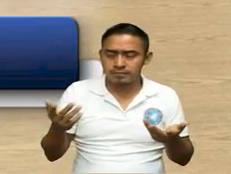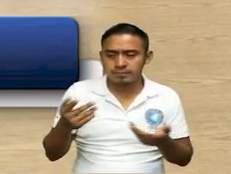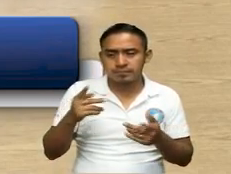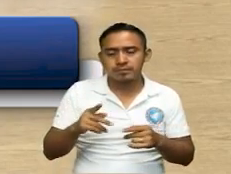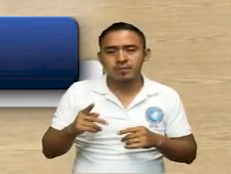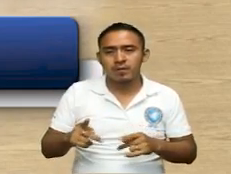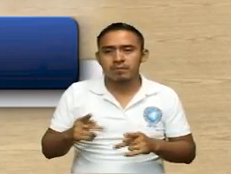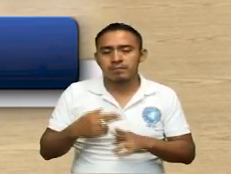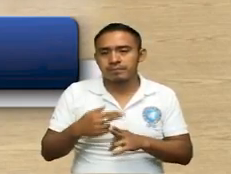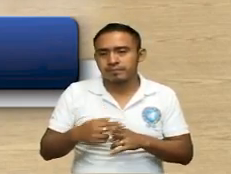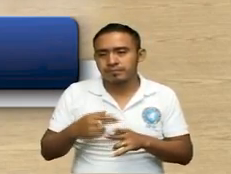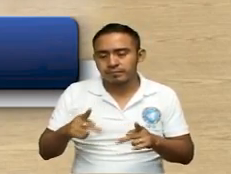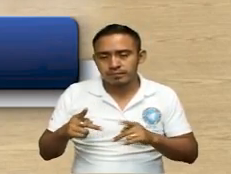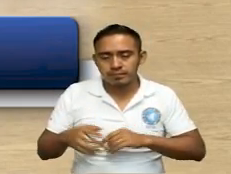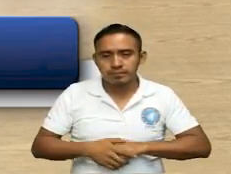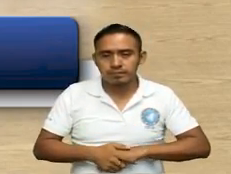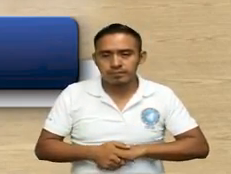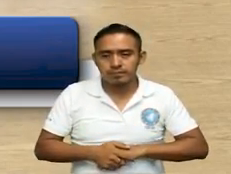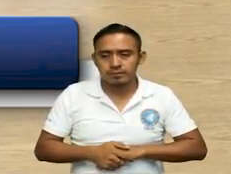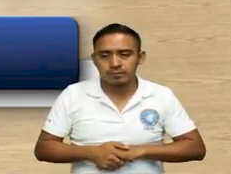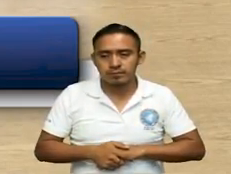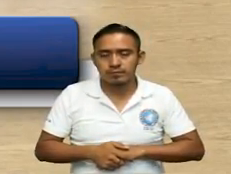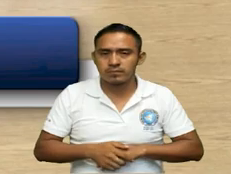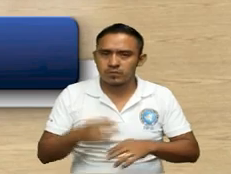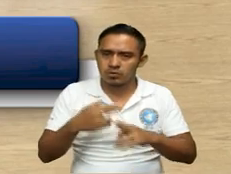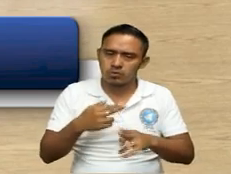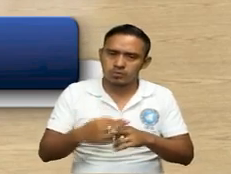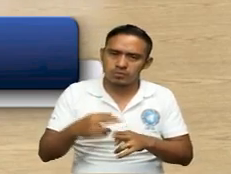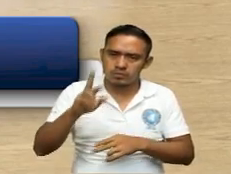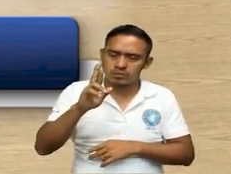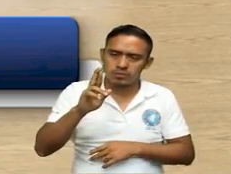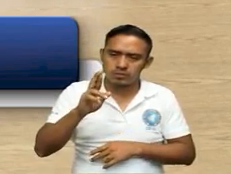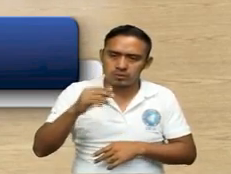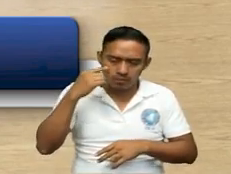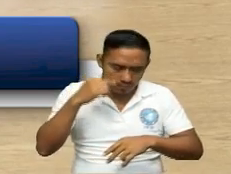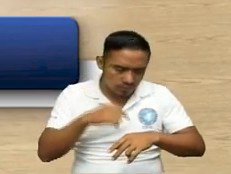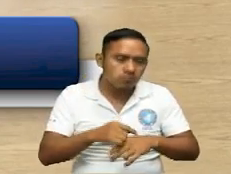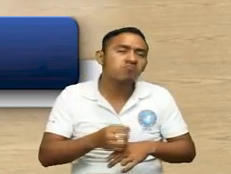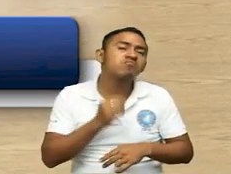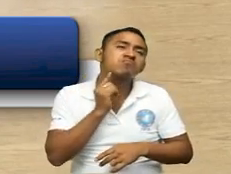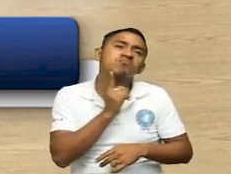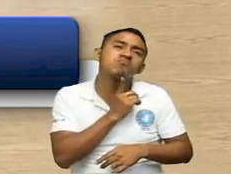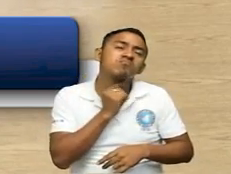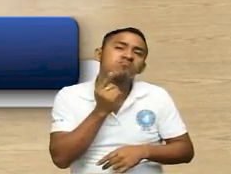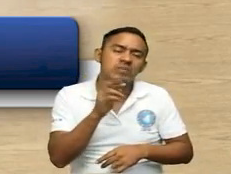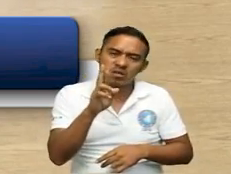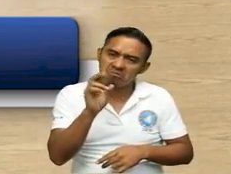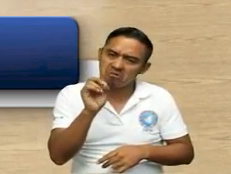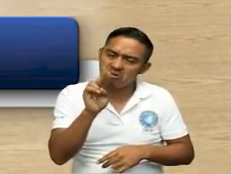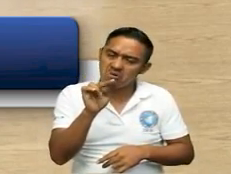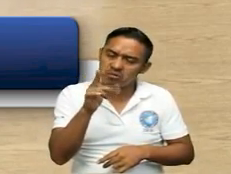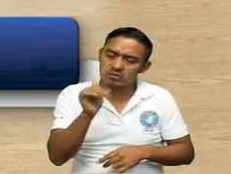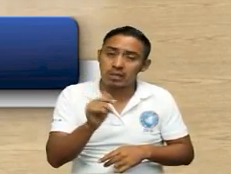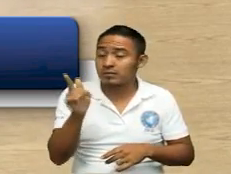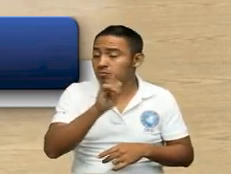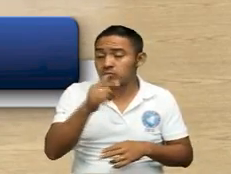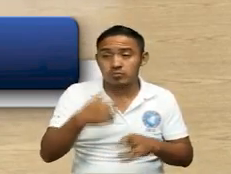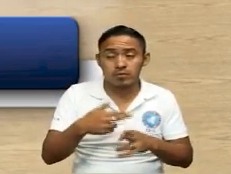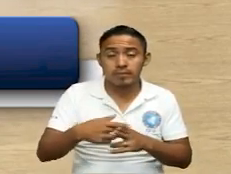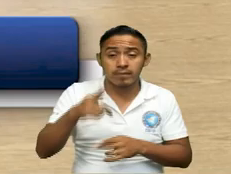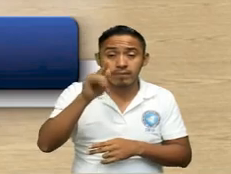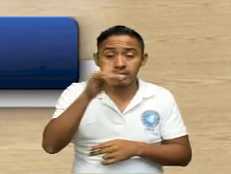llama, aquí todo el mundo le dice roncha, pues tengo una roncha en la cara, pero es una tiña realmente. ¿Y